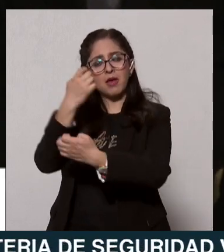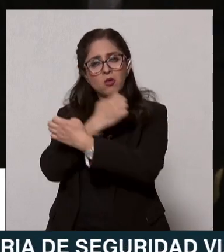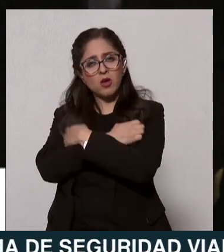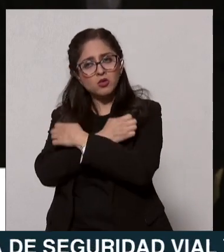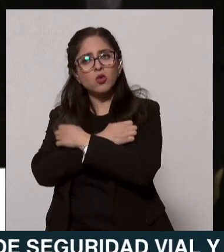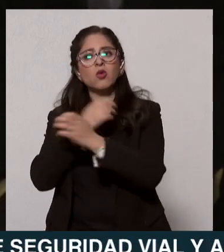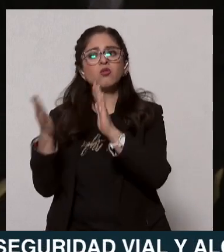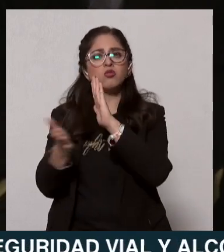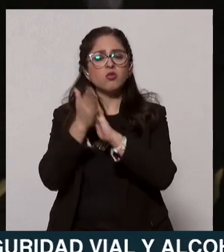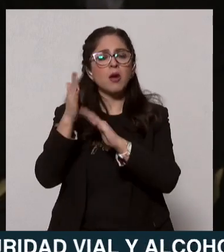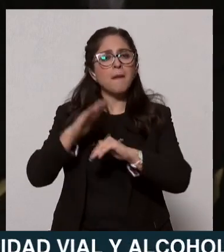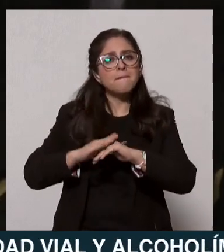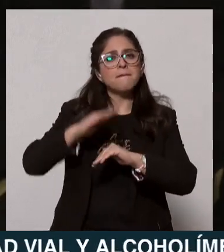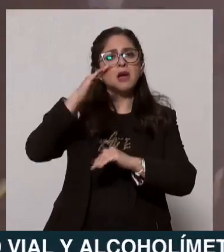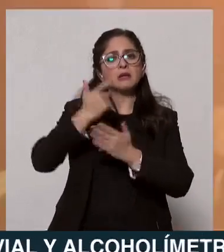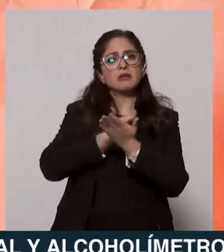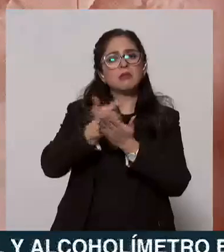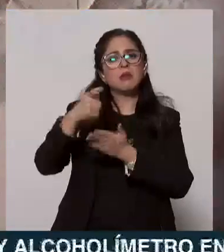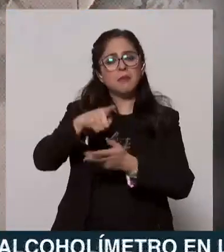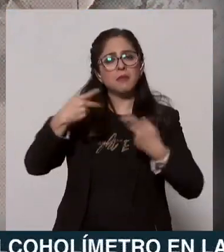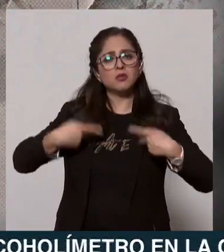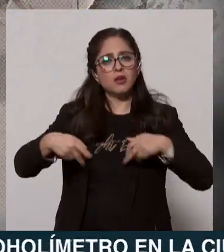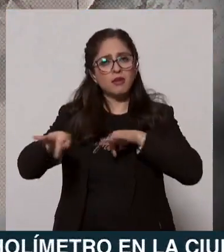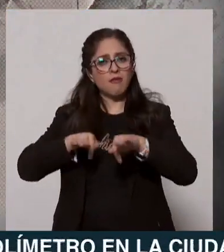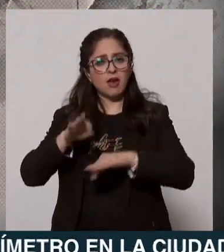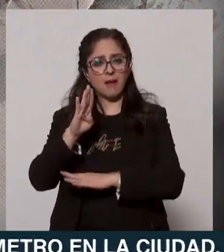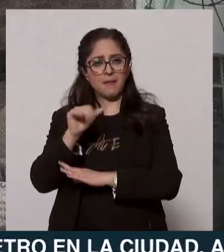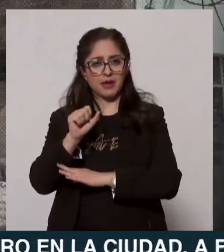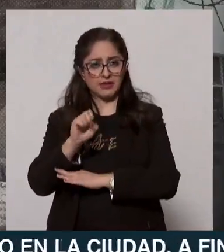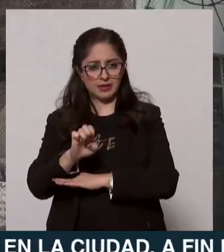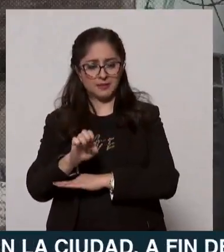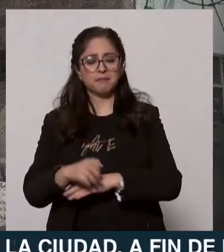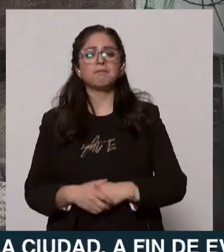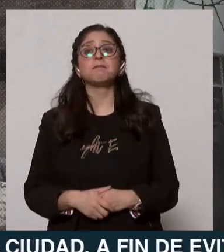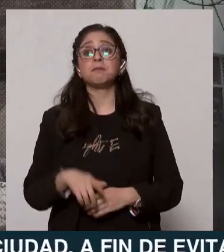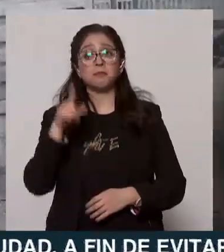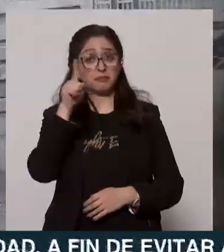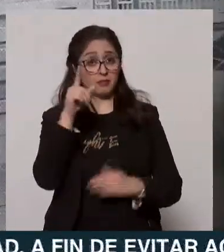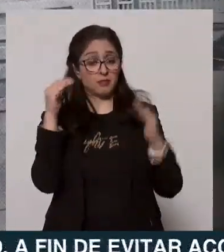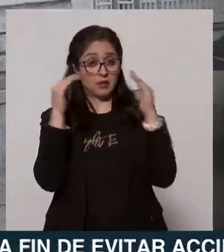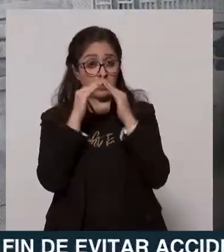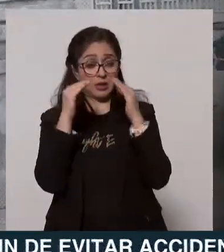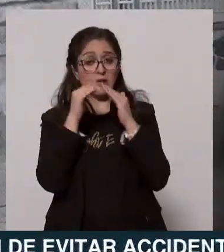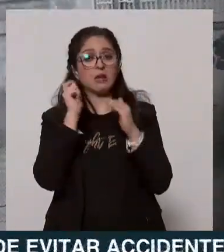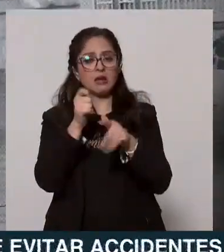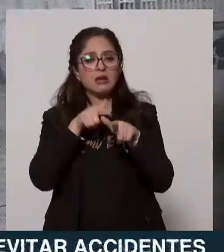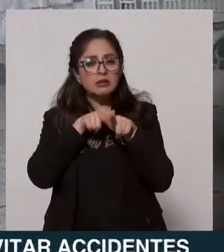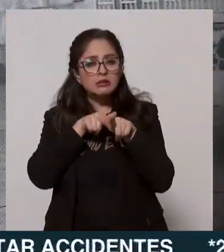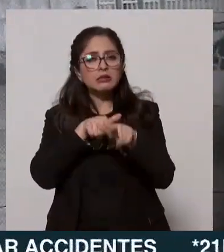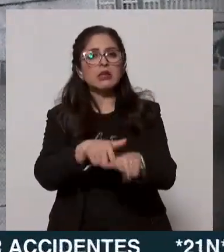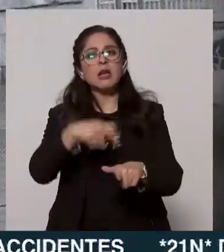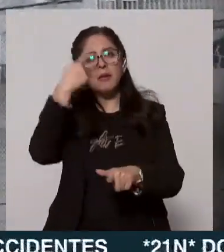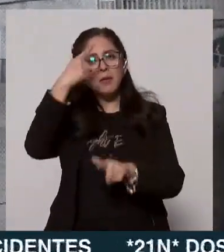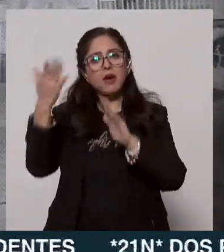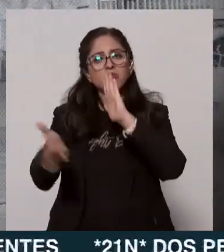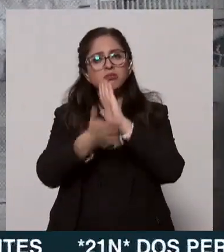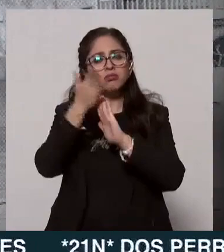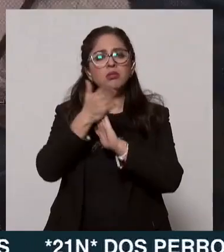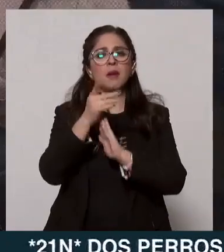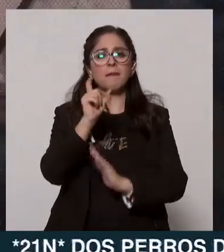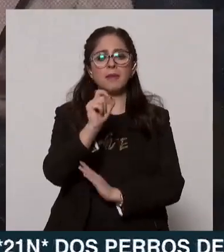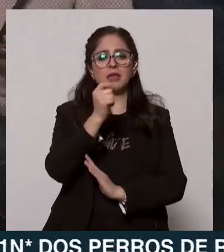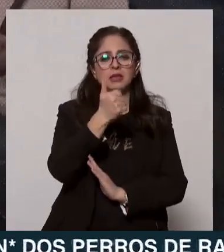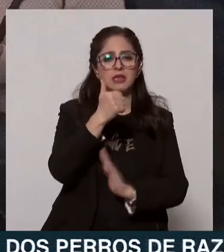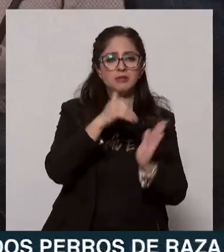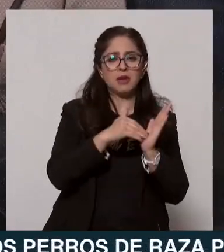aumento salarial de los trabajadores de base. Sobre el tema de vivienda, informó que continúa la reconstrucción para que entre 26,000